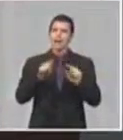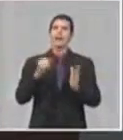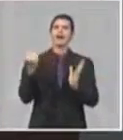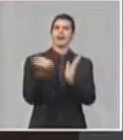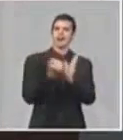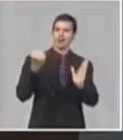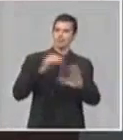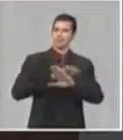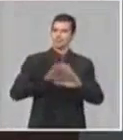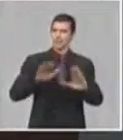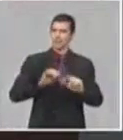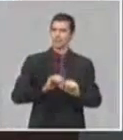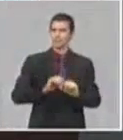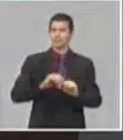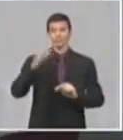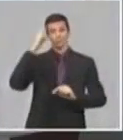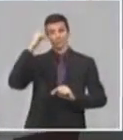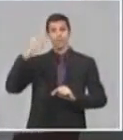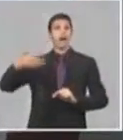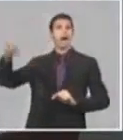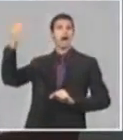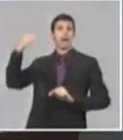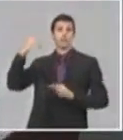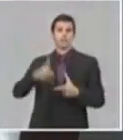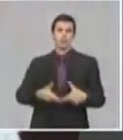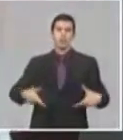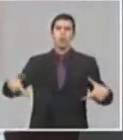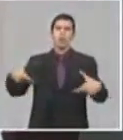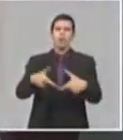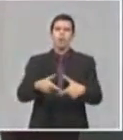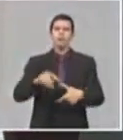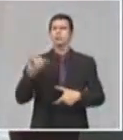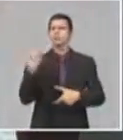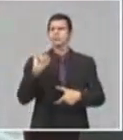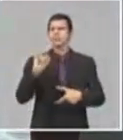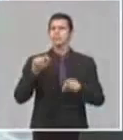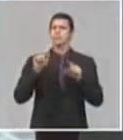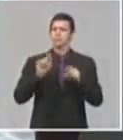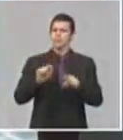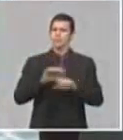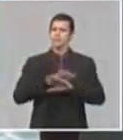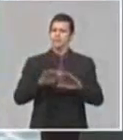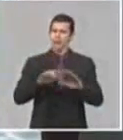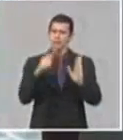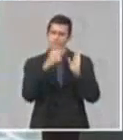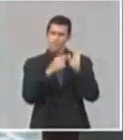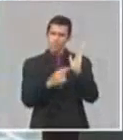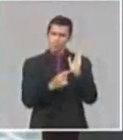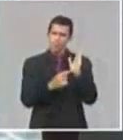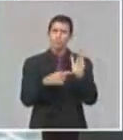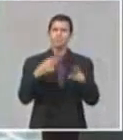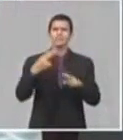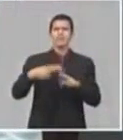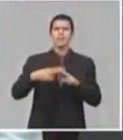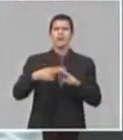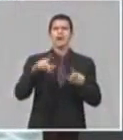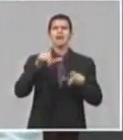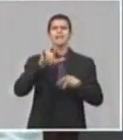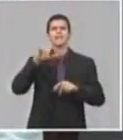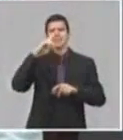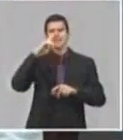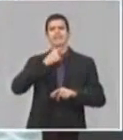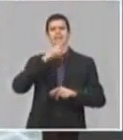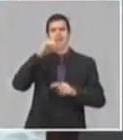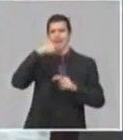que se aprobaron ese sexto congreso es partido y fue más actualizado en el séptimo congreso